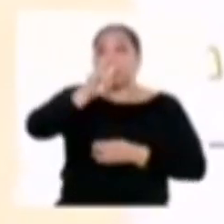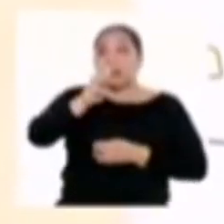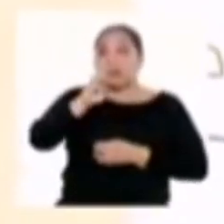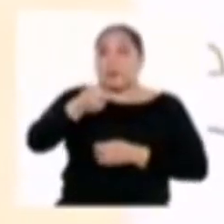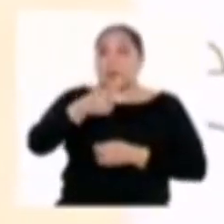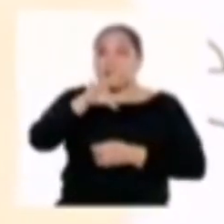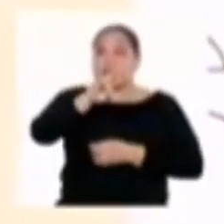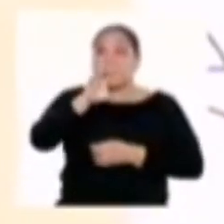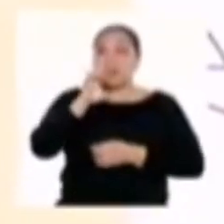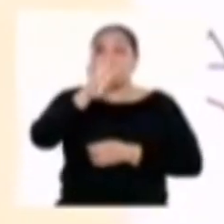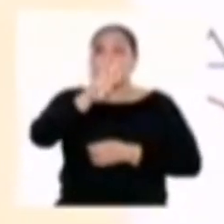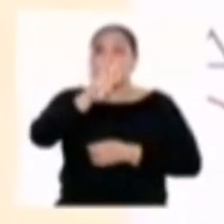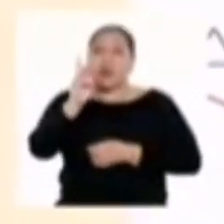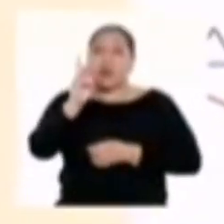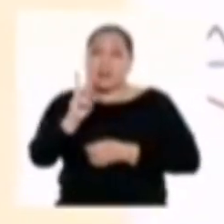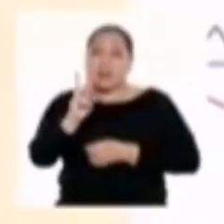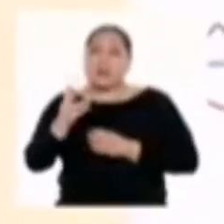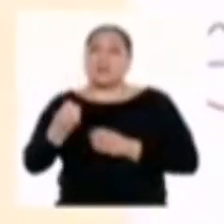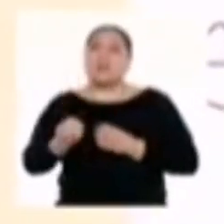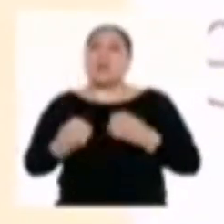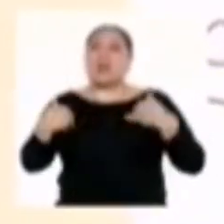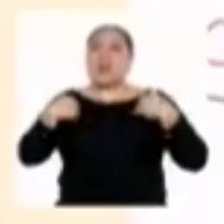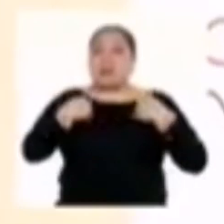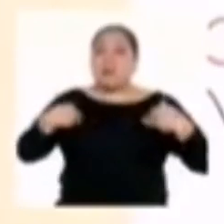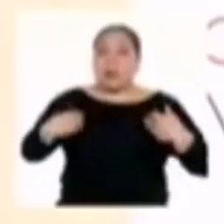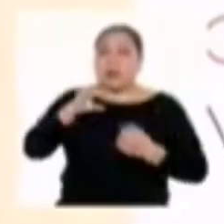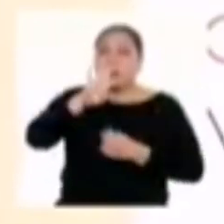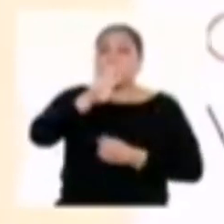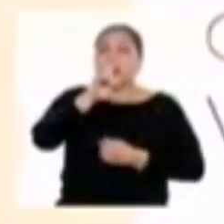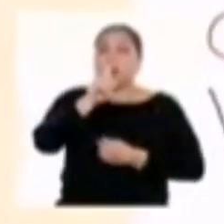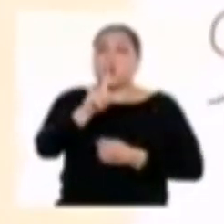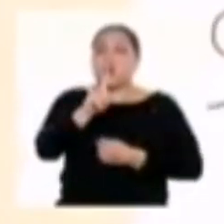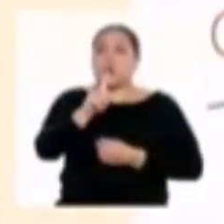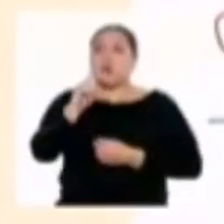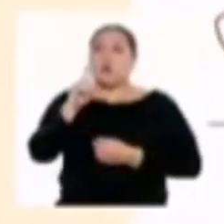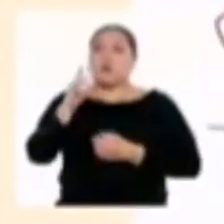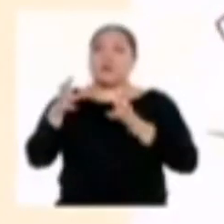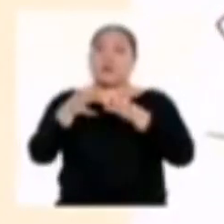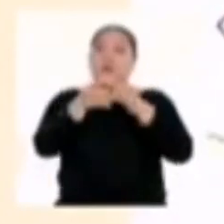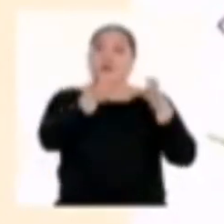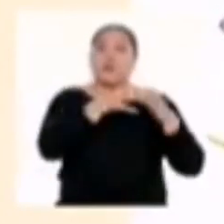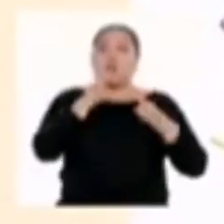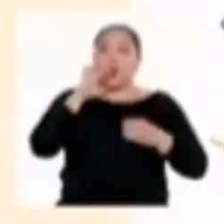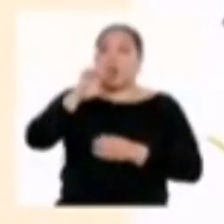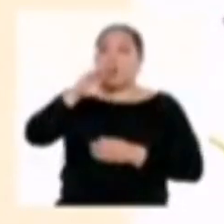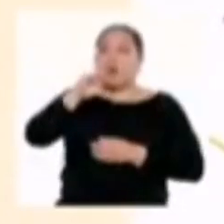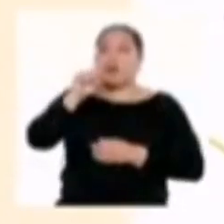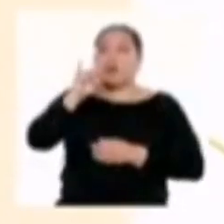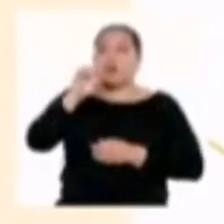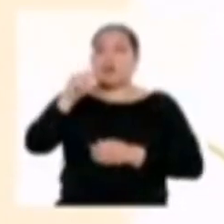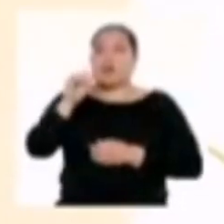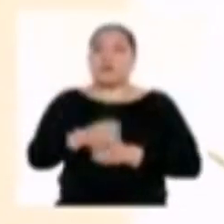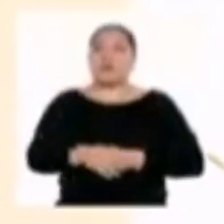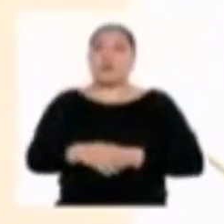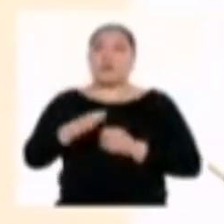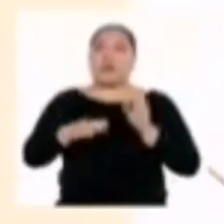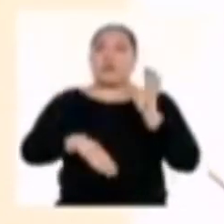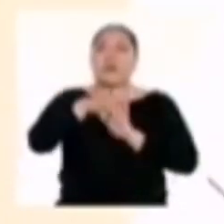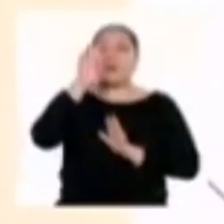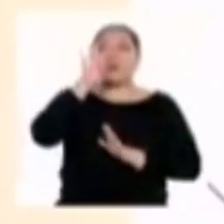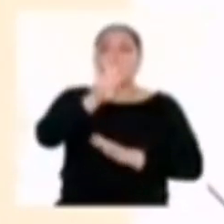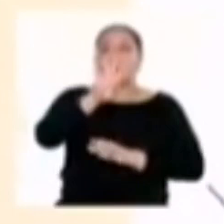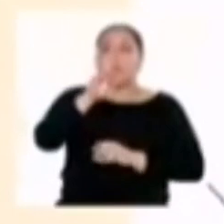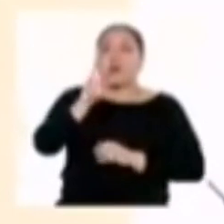36.746 especies de fauna, 41 tipos de ecosistemas y, en términos de agrobiodiversidad, más de 4.000 variedades de